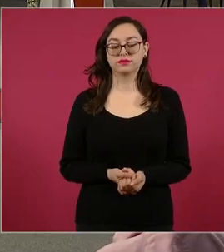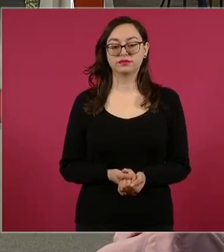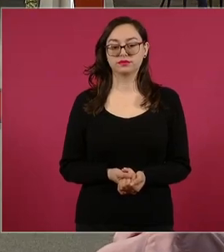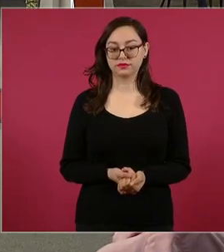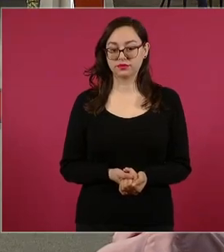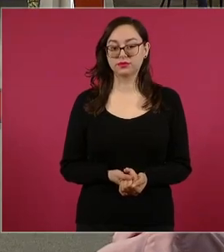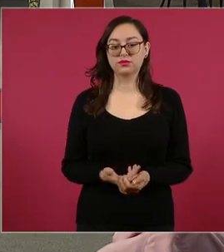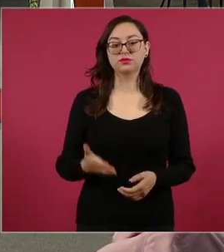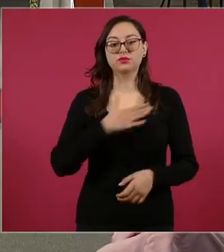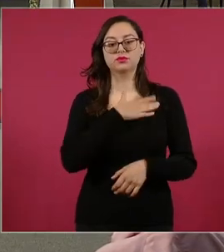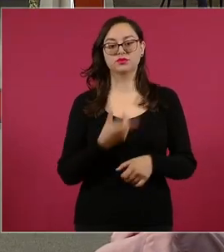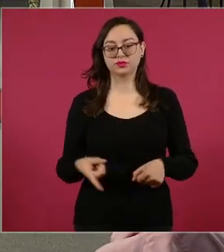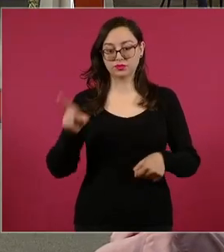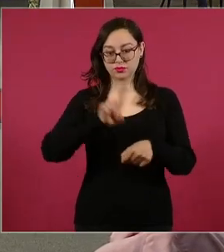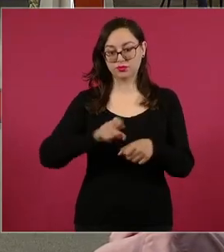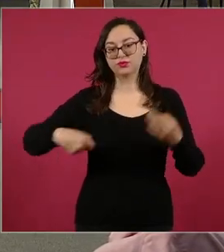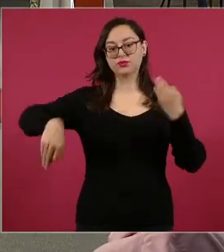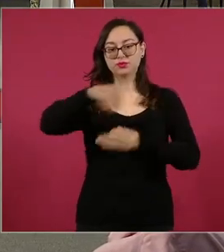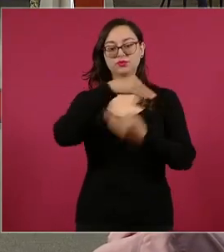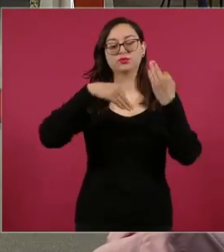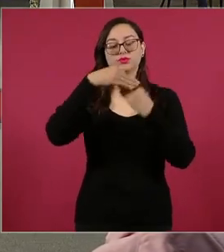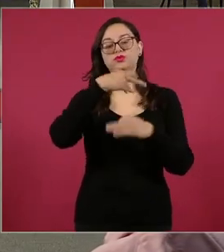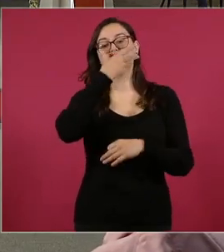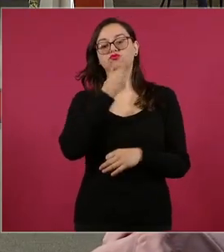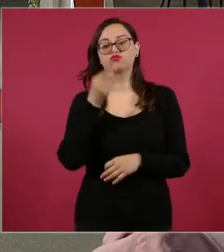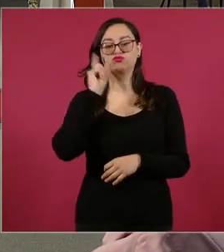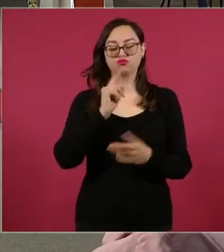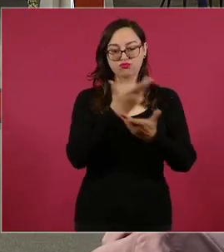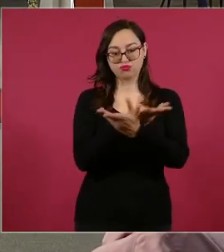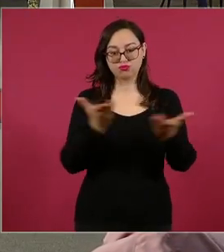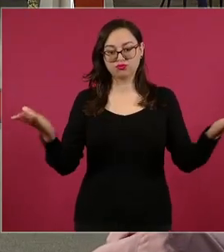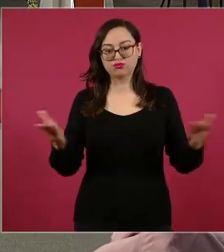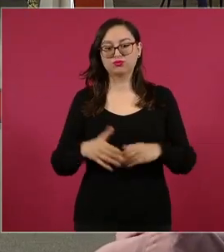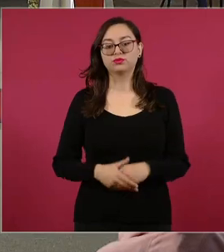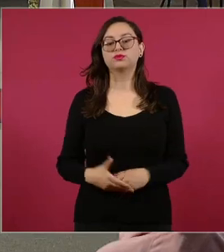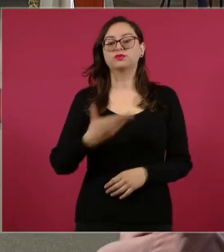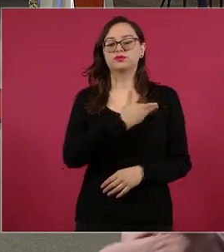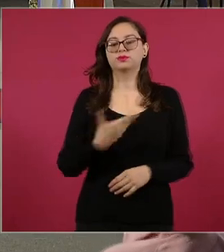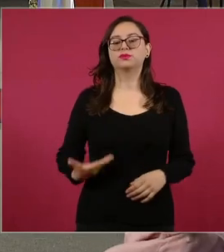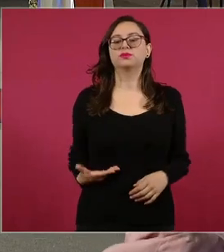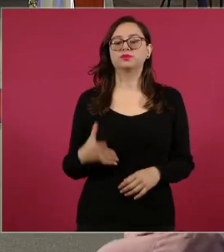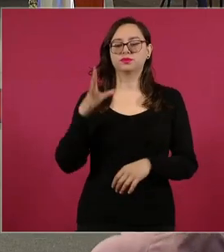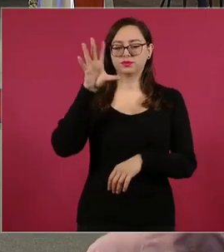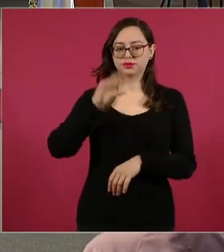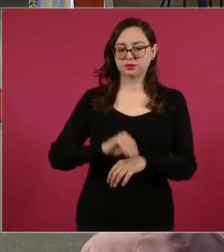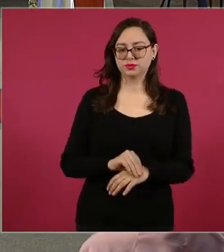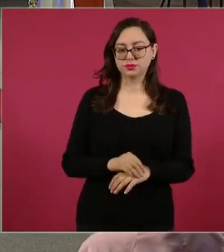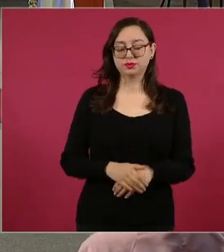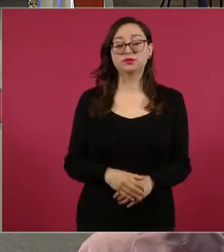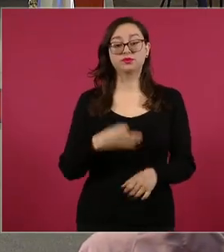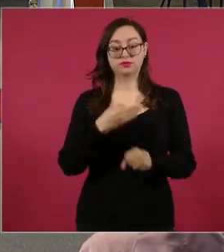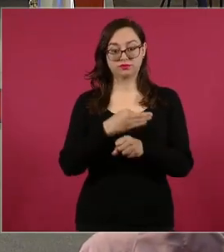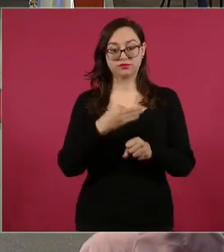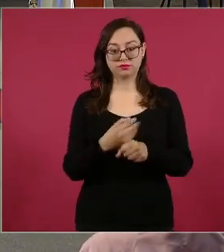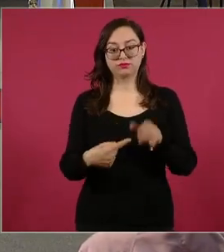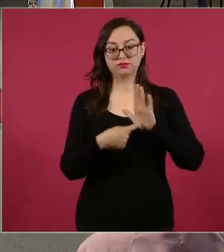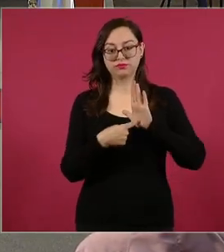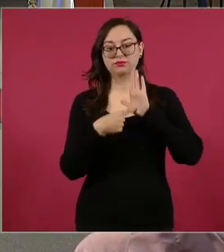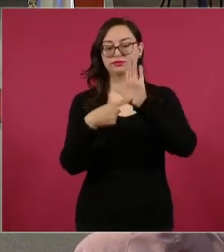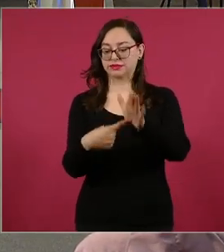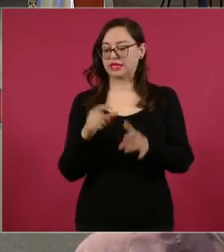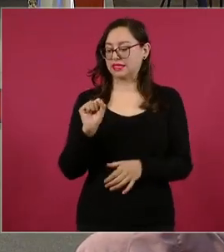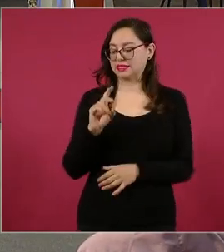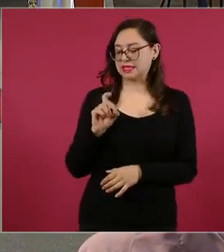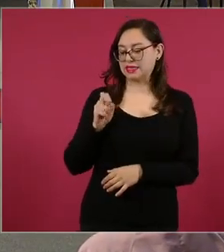Muy buenos días a todos y a todas. Con su permiso, señor presidente. A mí me toca hablarles de las obras que la Secretaría de la